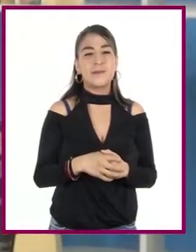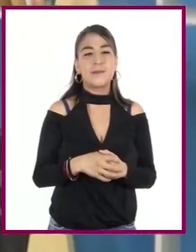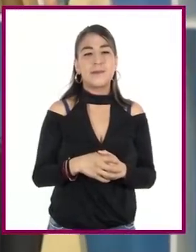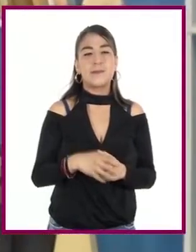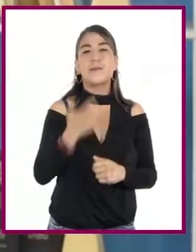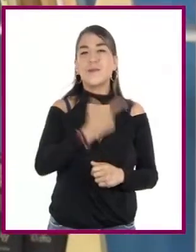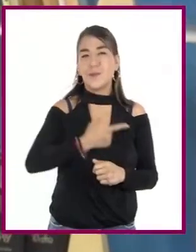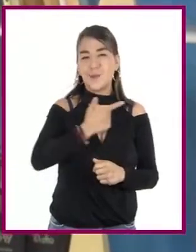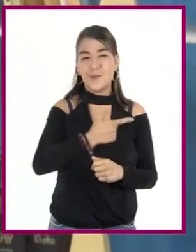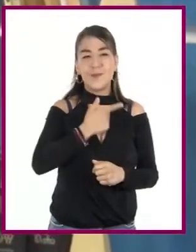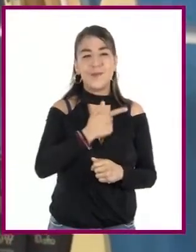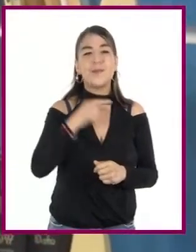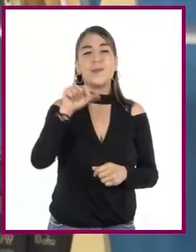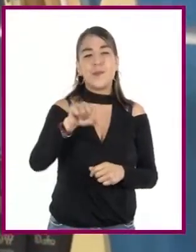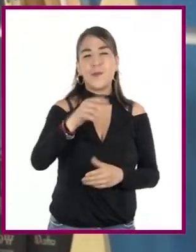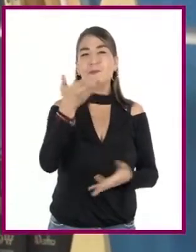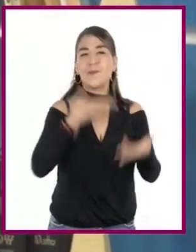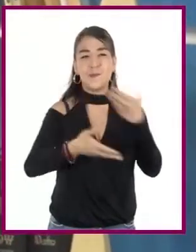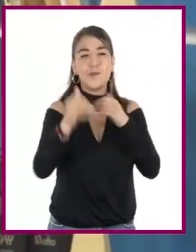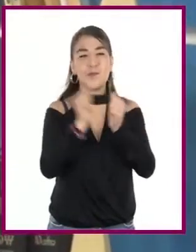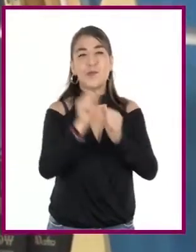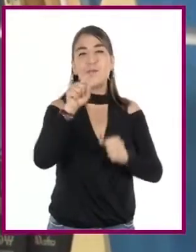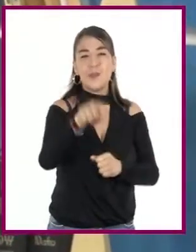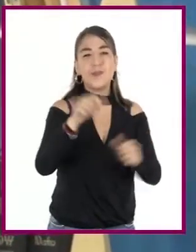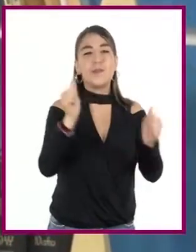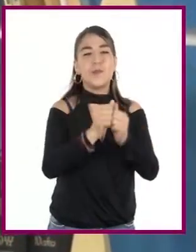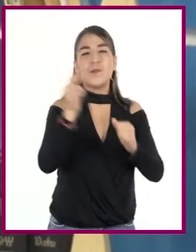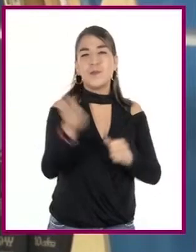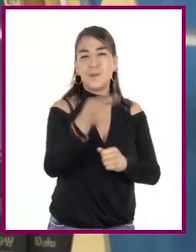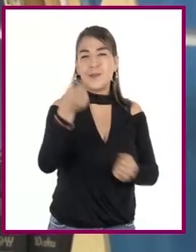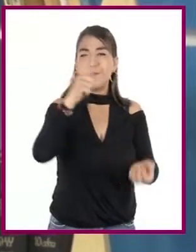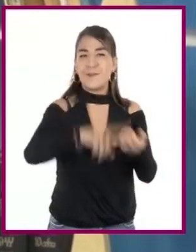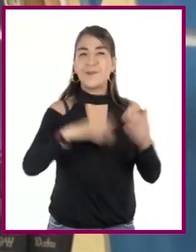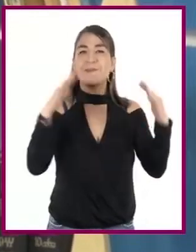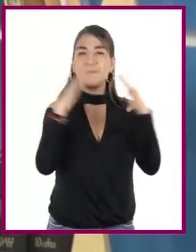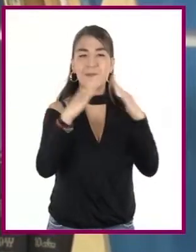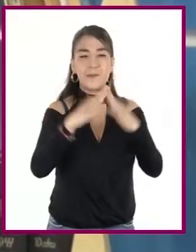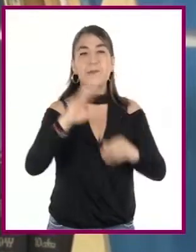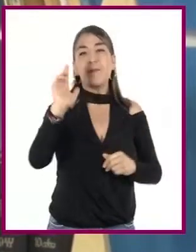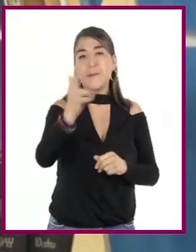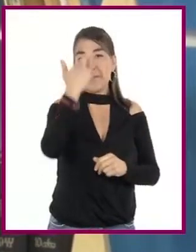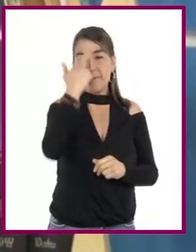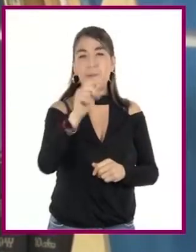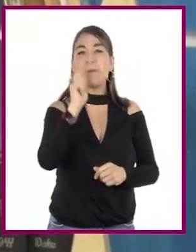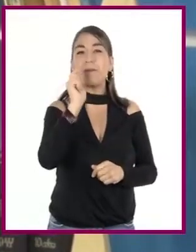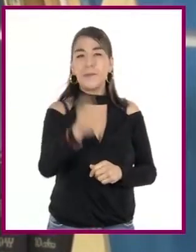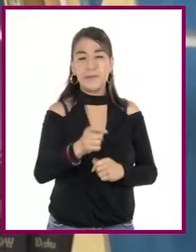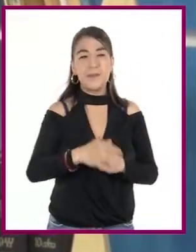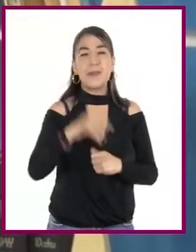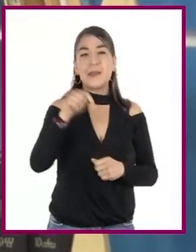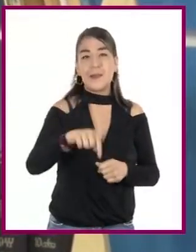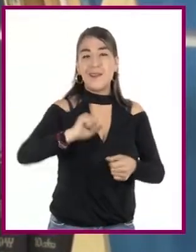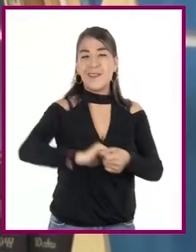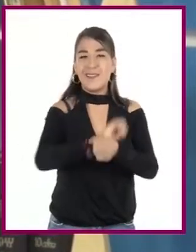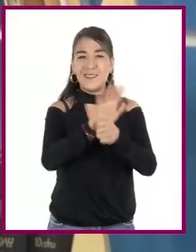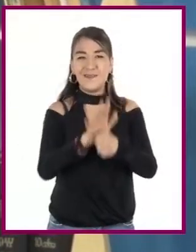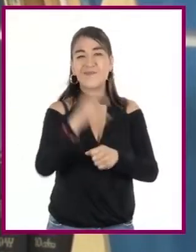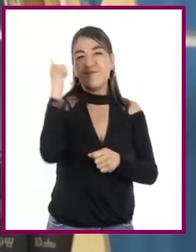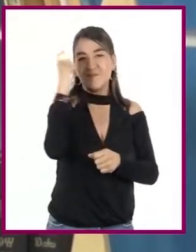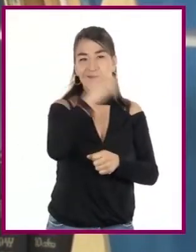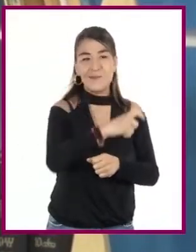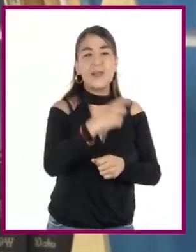Es un gusto, Juan Carlos, compartir contigo y con ustedes en casa. Recordemos que durante esta contingencia